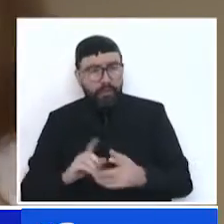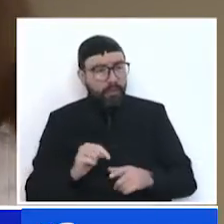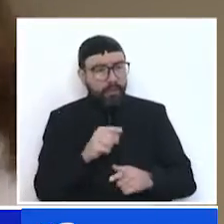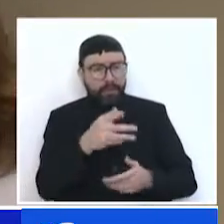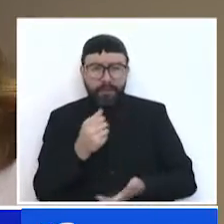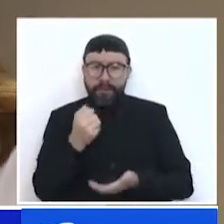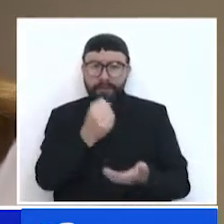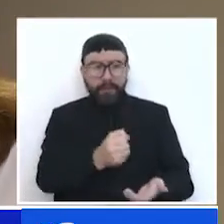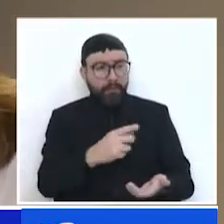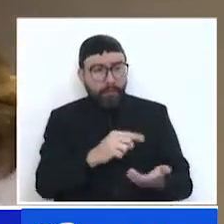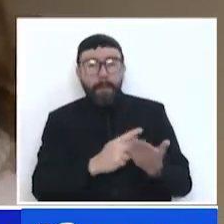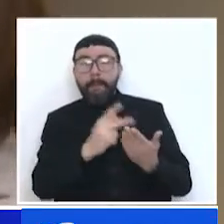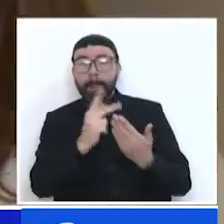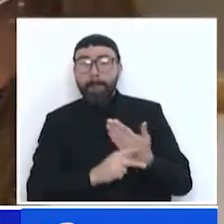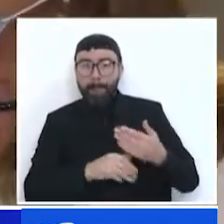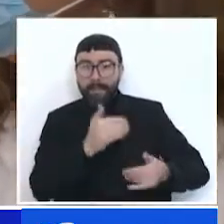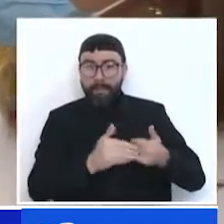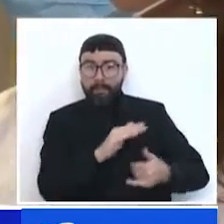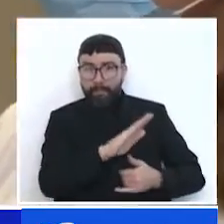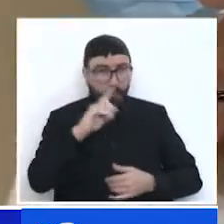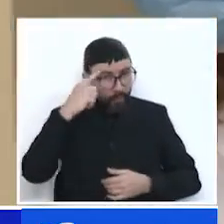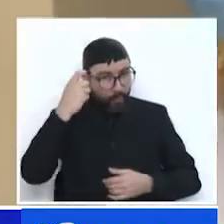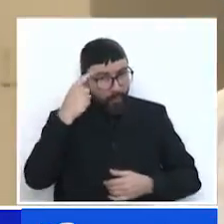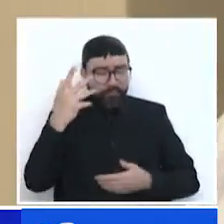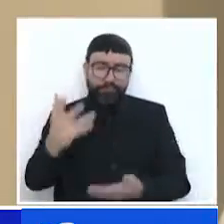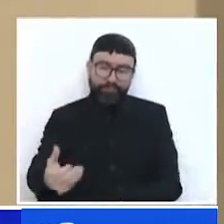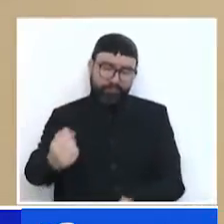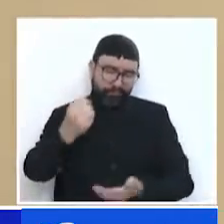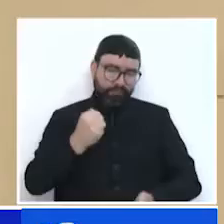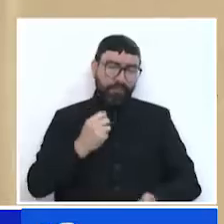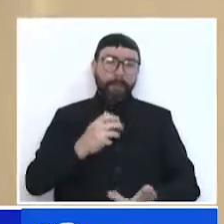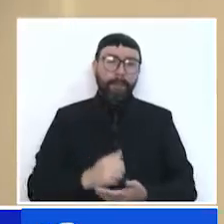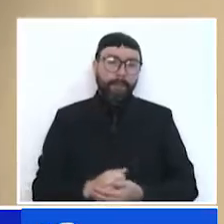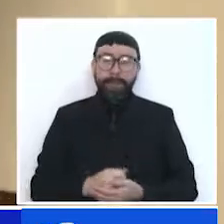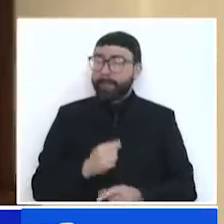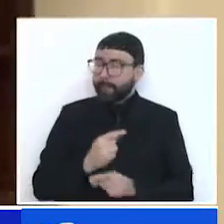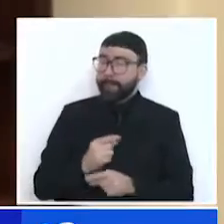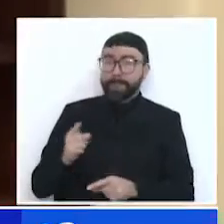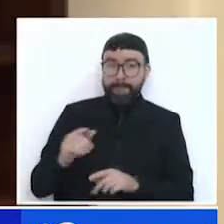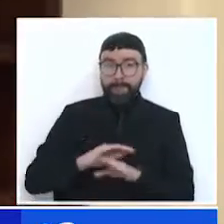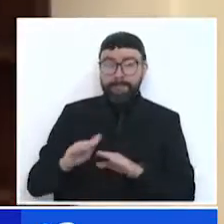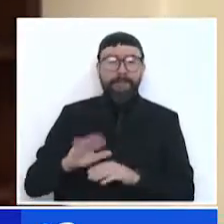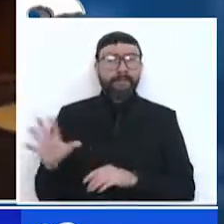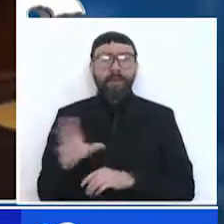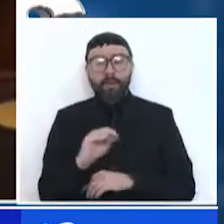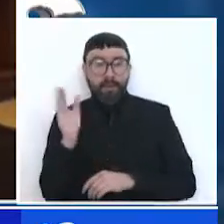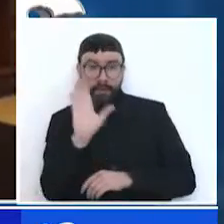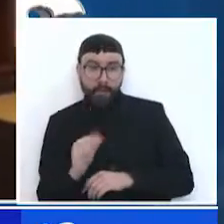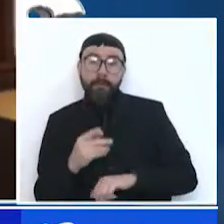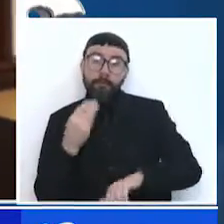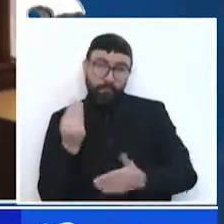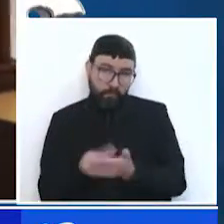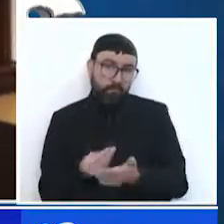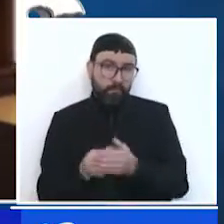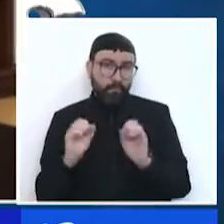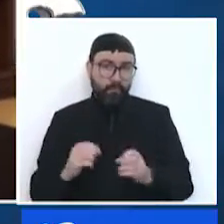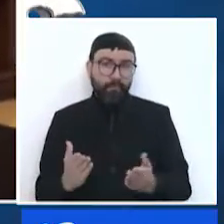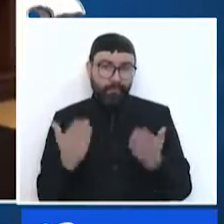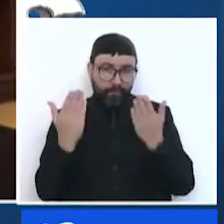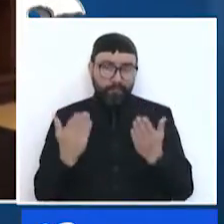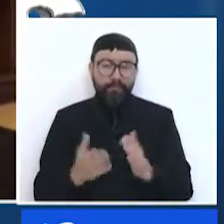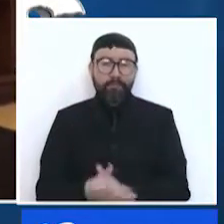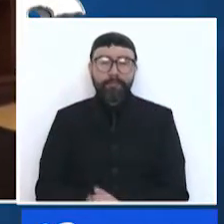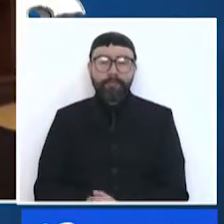plan de desarrollo. Perfecto, secretaria, pues muchísimas gracias por la información. Ahí está la invitación para todos los quindianos para que se pongan al día. Rubén, usted tiene más información desde